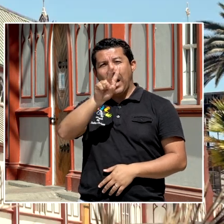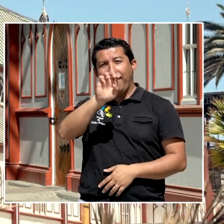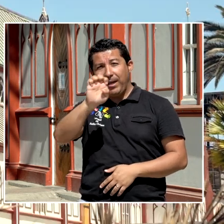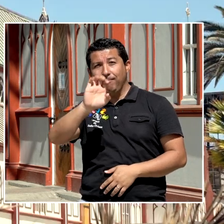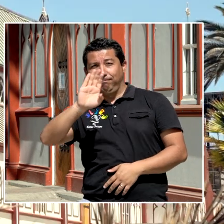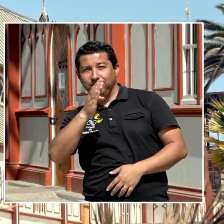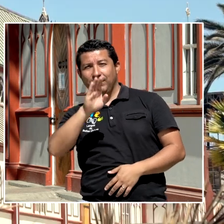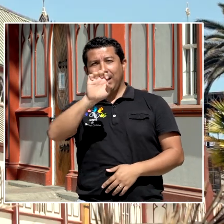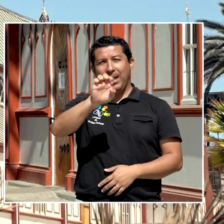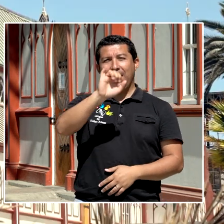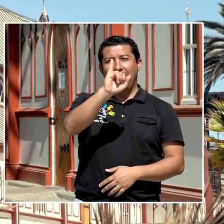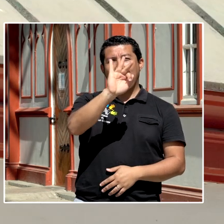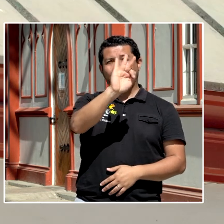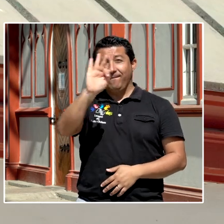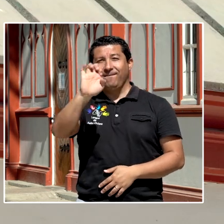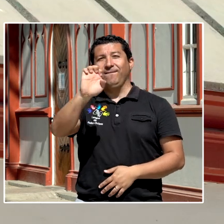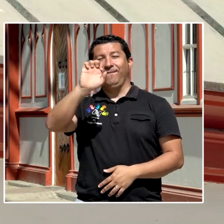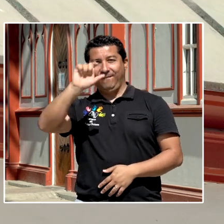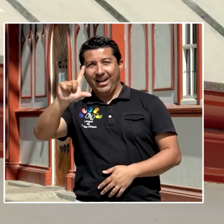parís